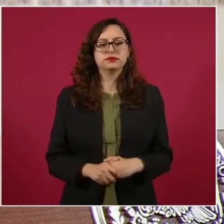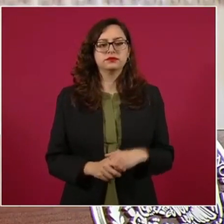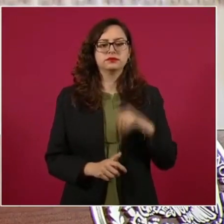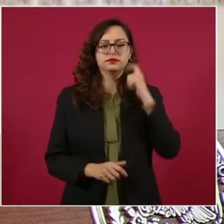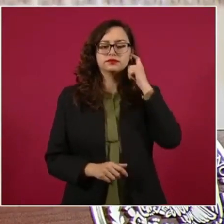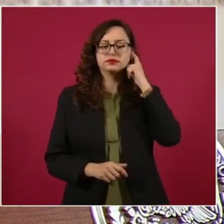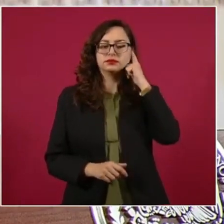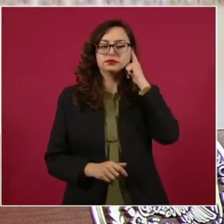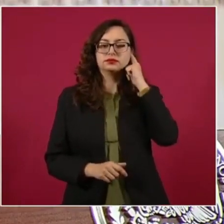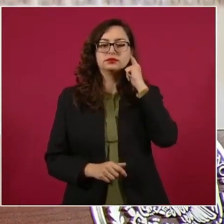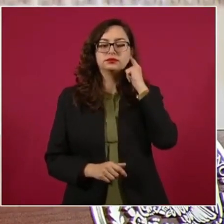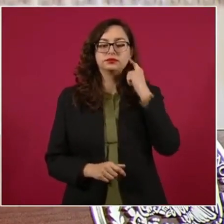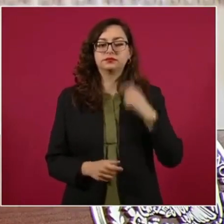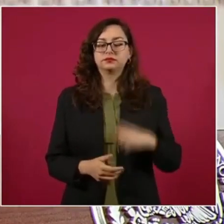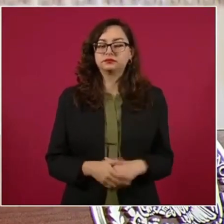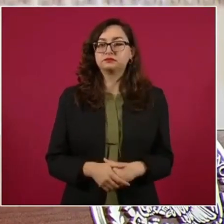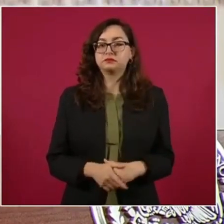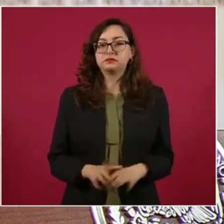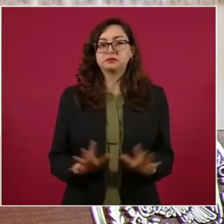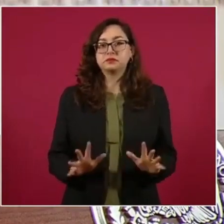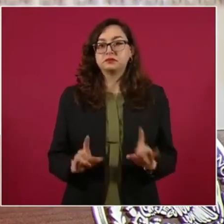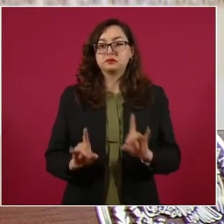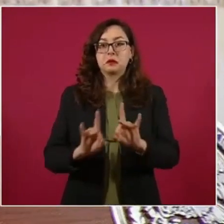No se hizo lo suficiente.